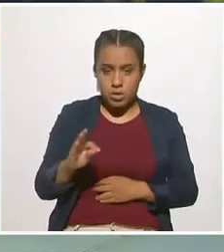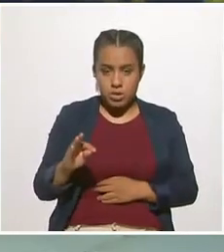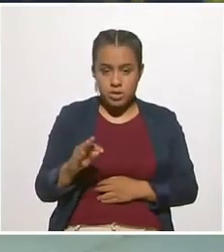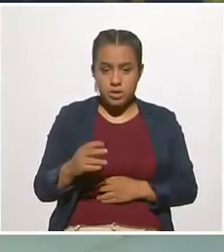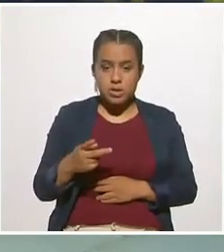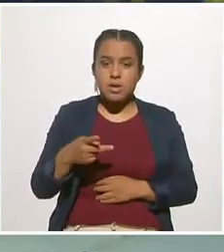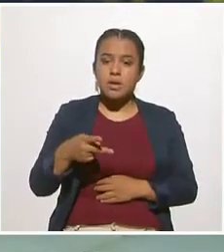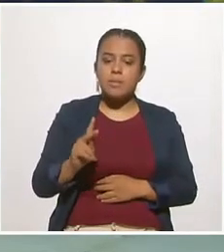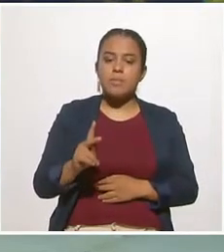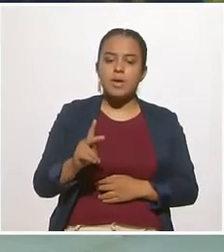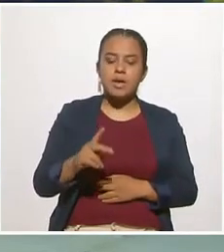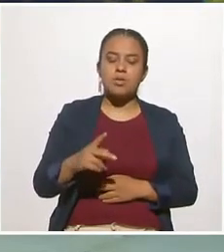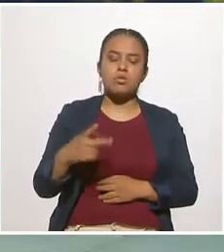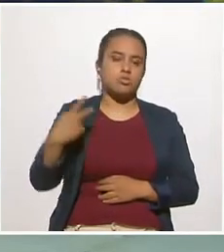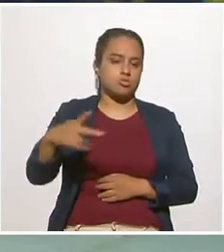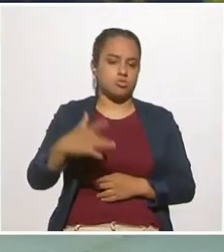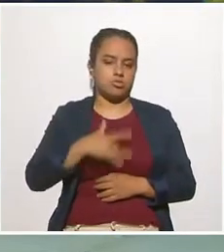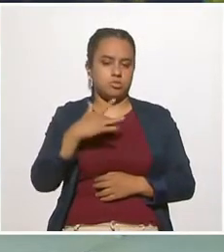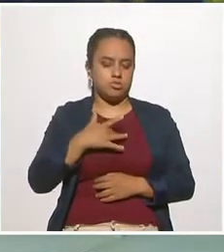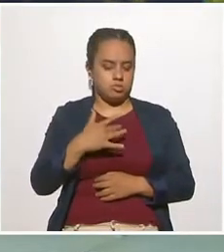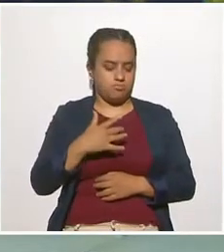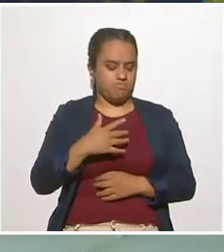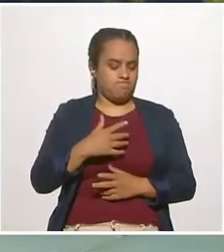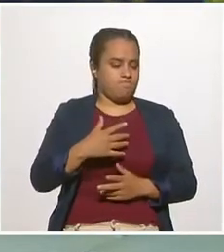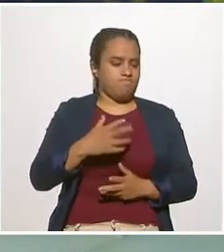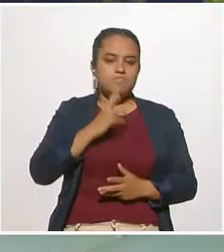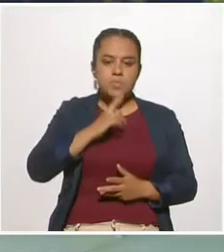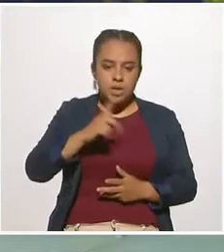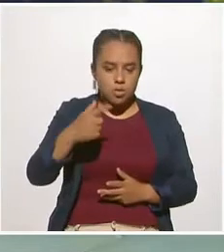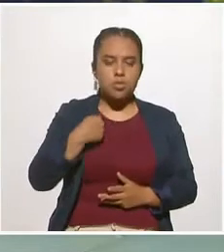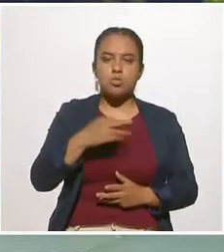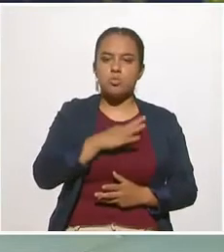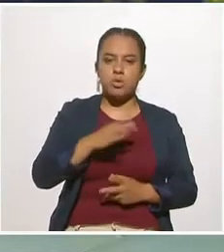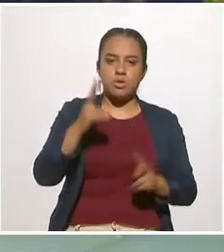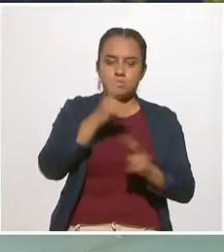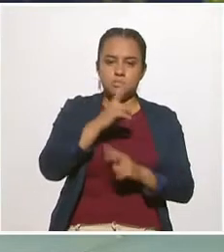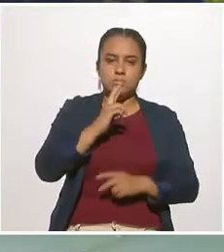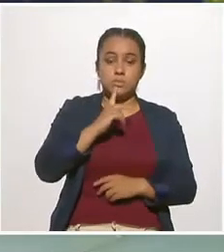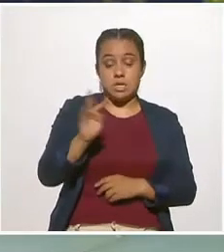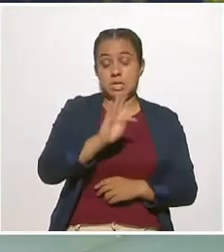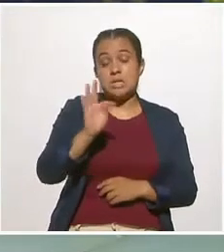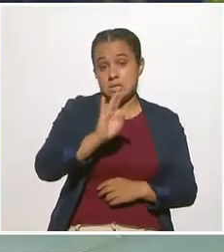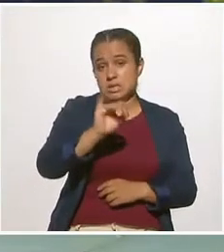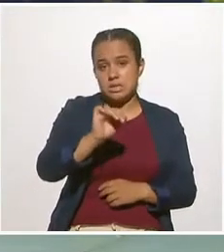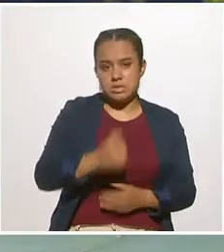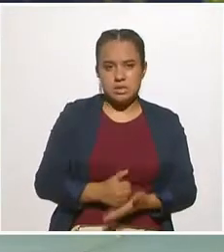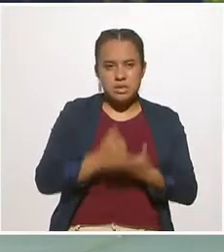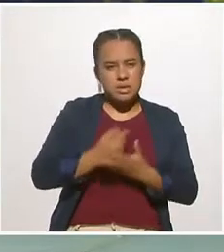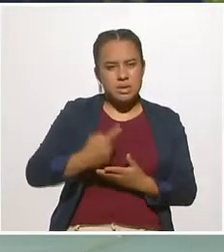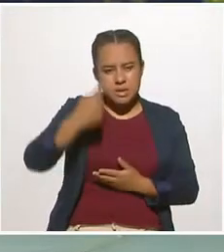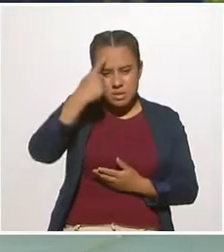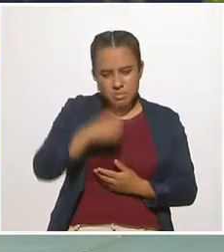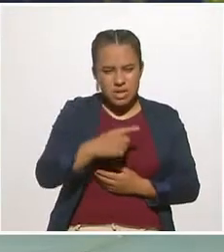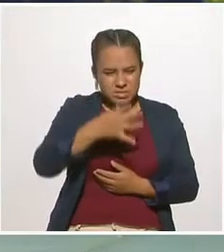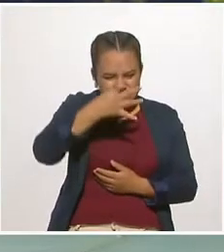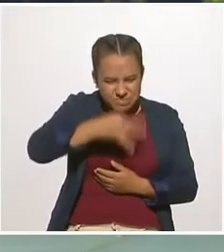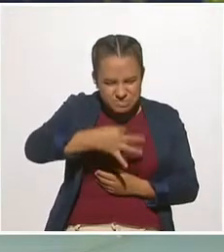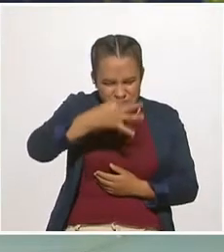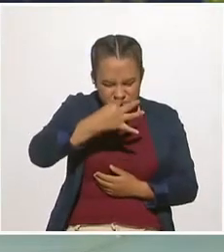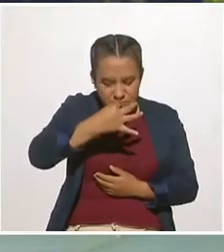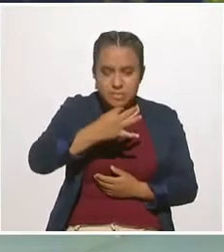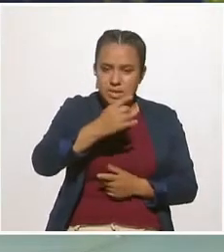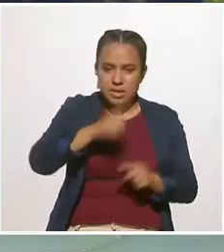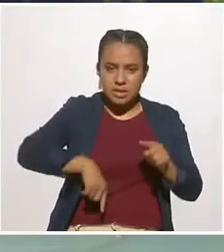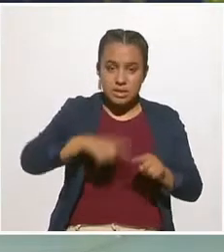¿no? Para sentirme mejor, para poder respirar mejor. Tal vez pueden ayudar un poco a eliminar mucosidad, pero como tal no refuerzan mi